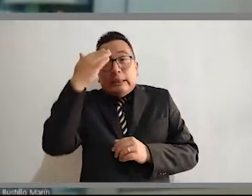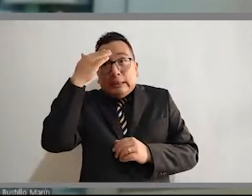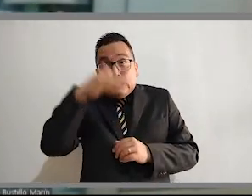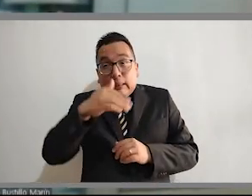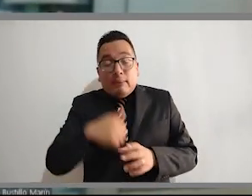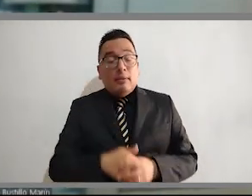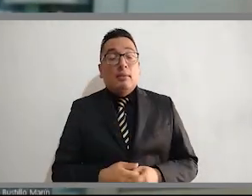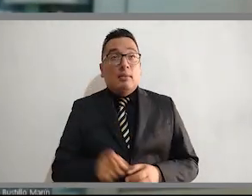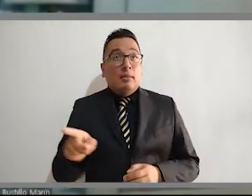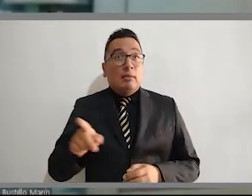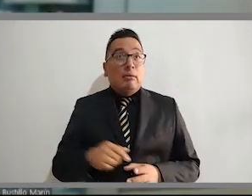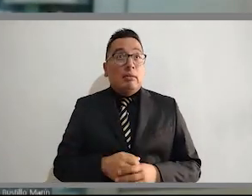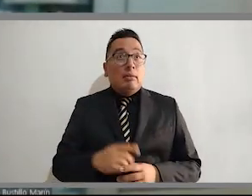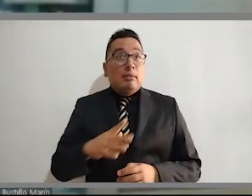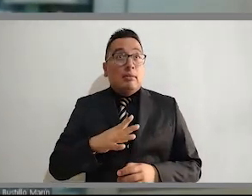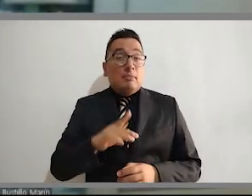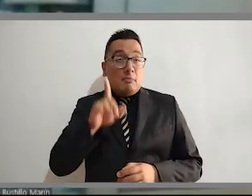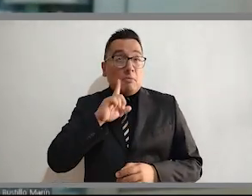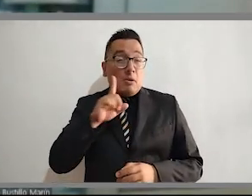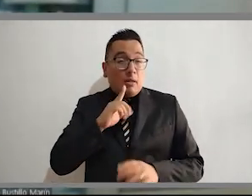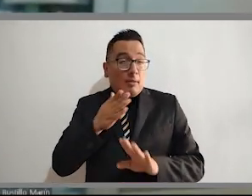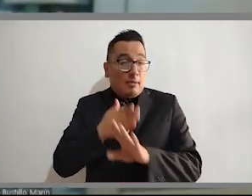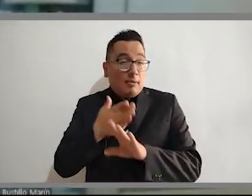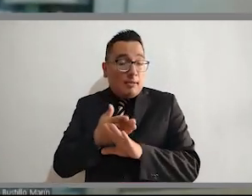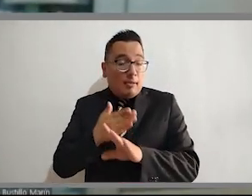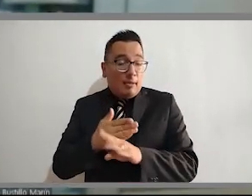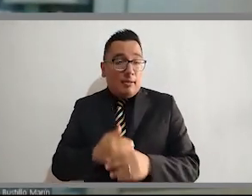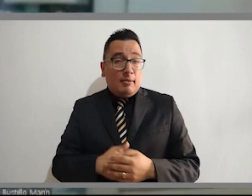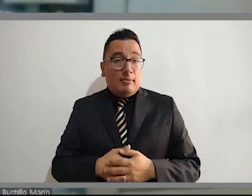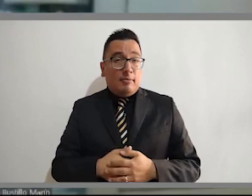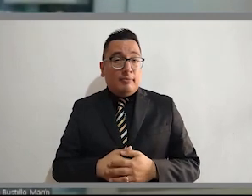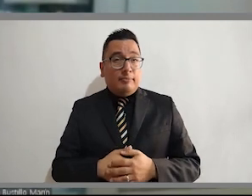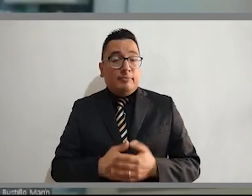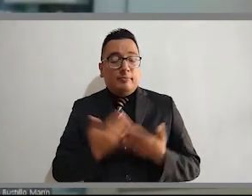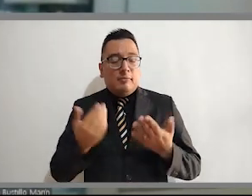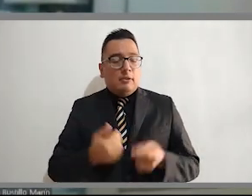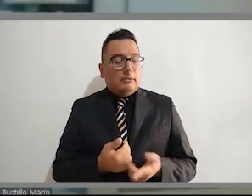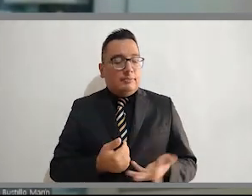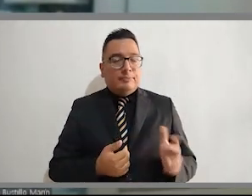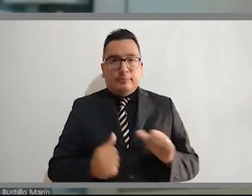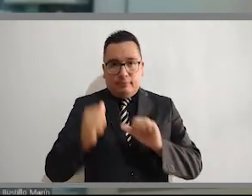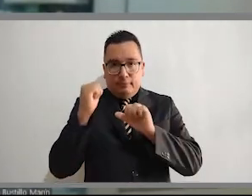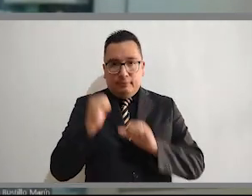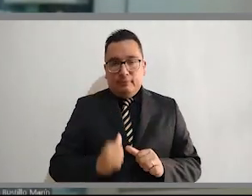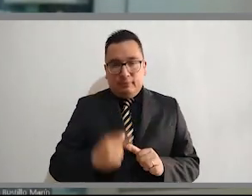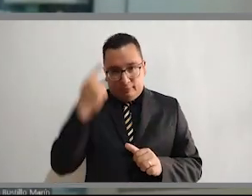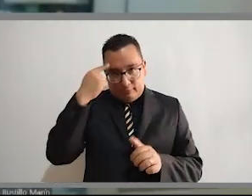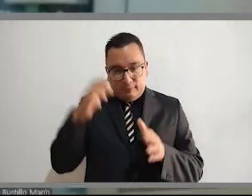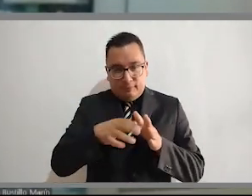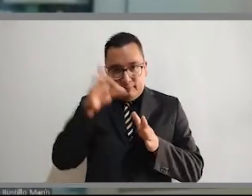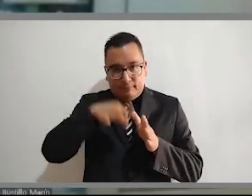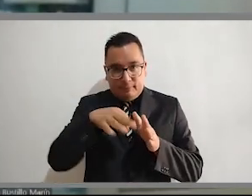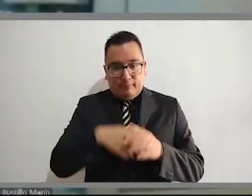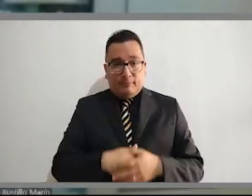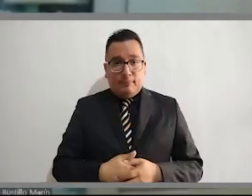de violencia política contra una mujer, las autoridades electorales tienen